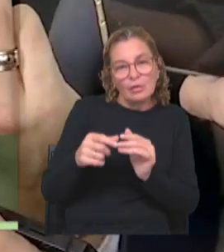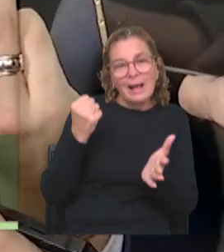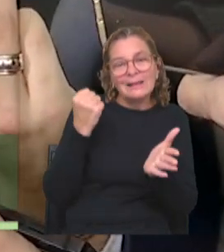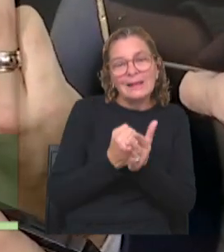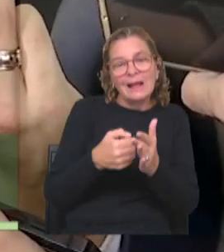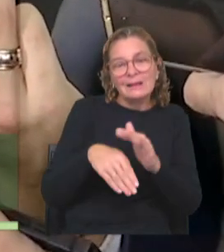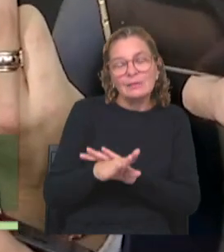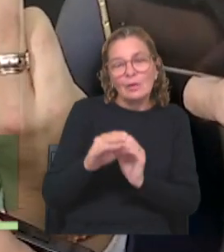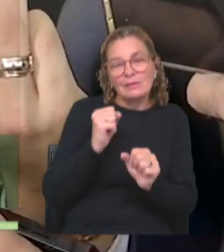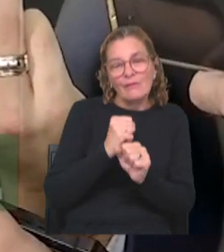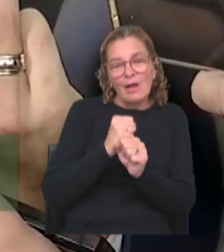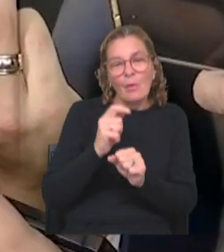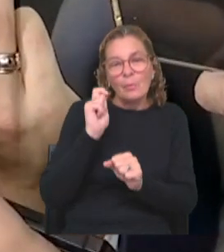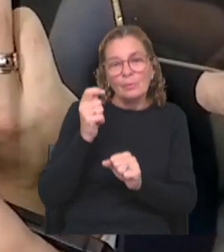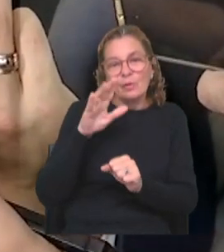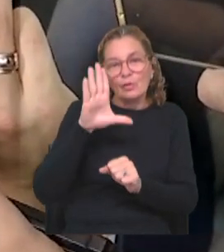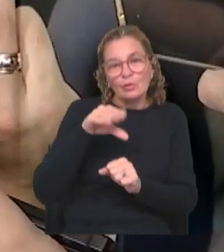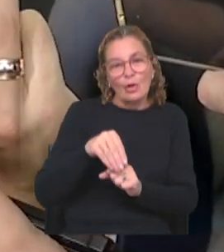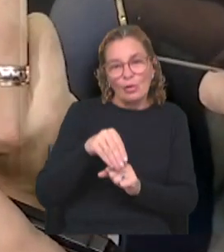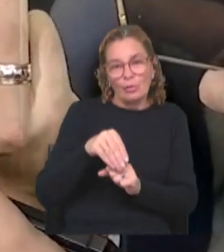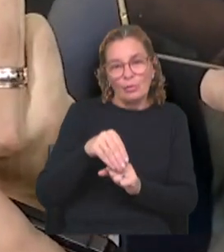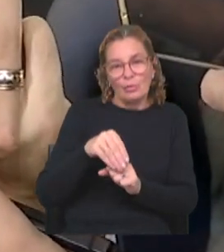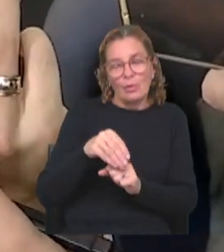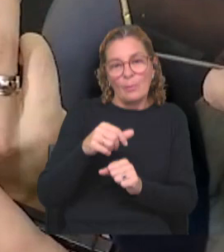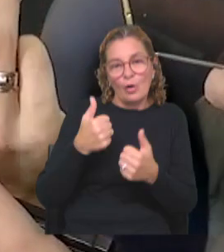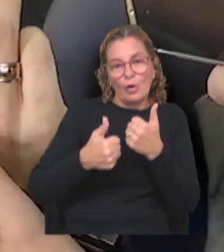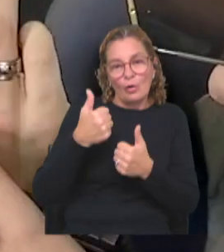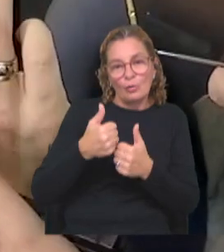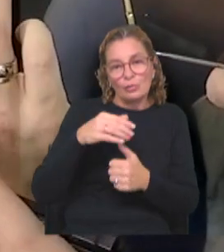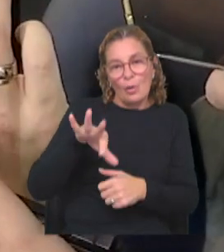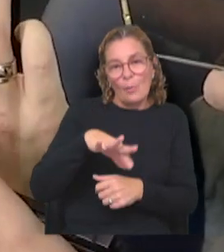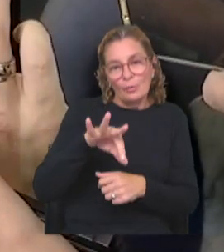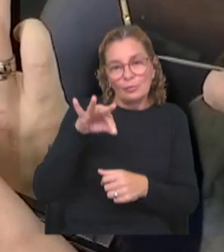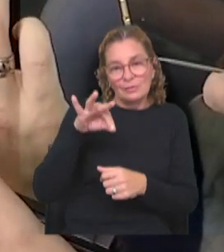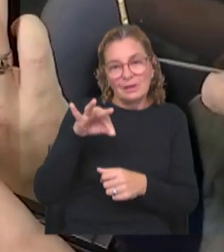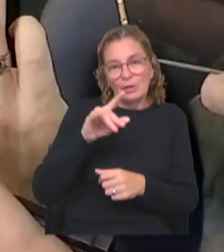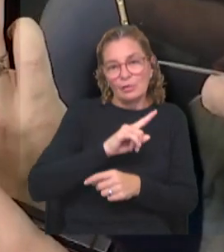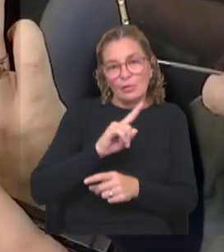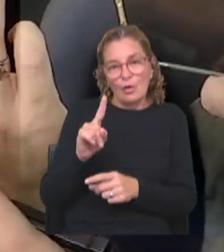el ingreso a la función pública en todos sus estamentos por concurso o por sorteo